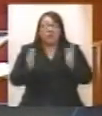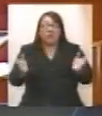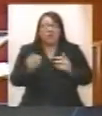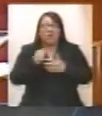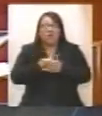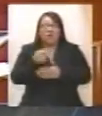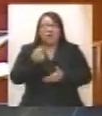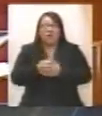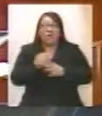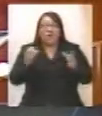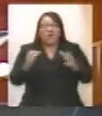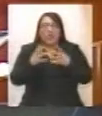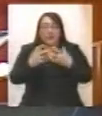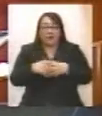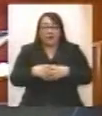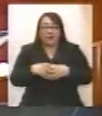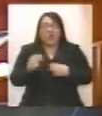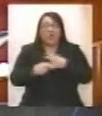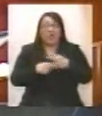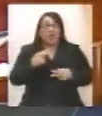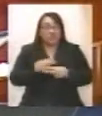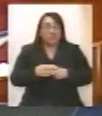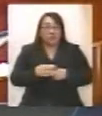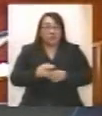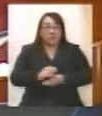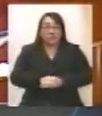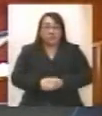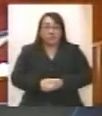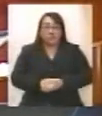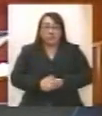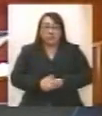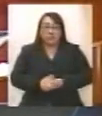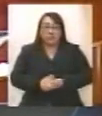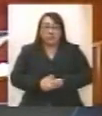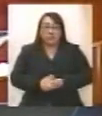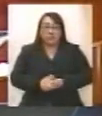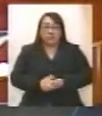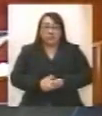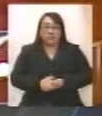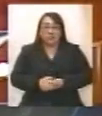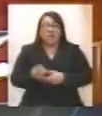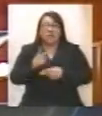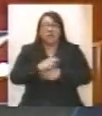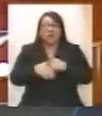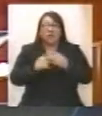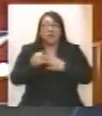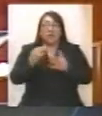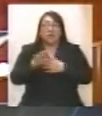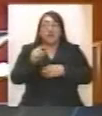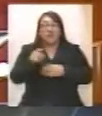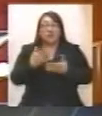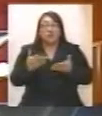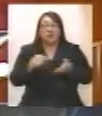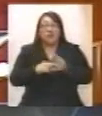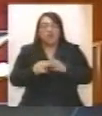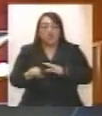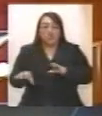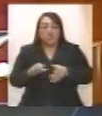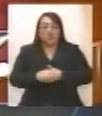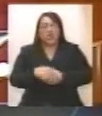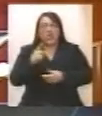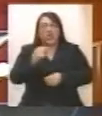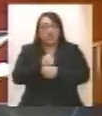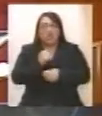las compras a las pymes nacionales, asegurando la calidad en el suministro de estos bienes.